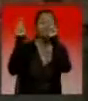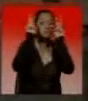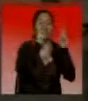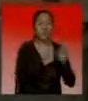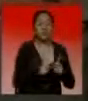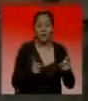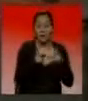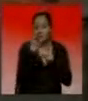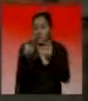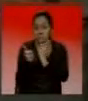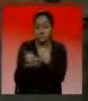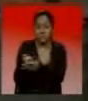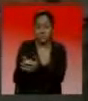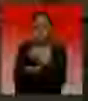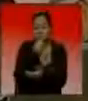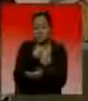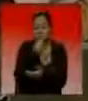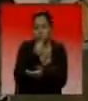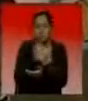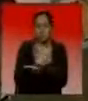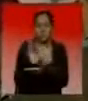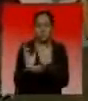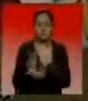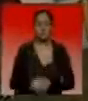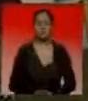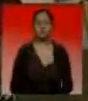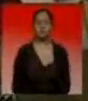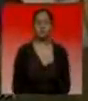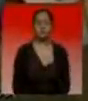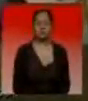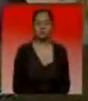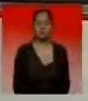los criterios de los propios afectados. Daniel Montalvo, Gama Noticias.